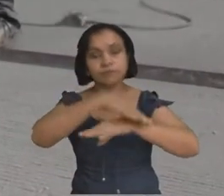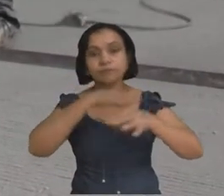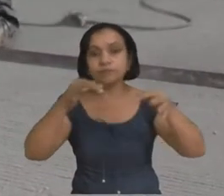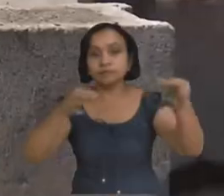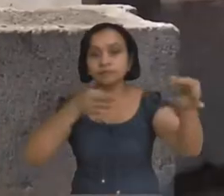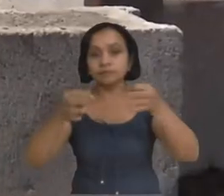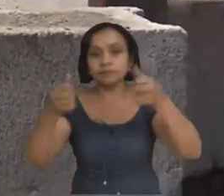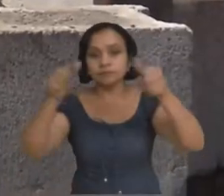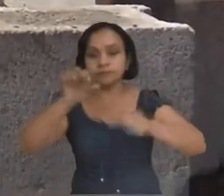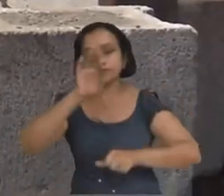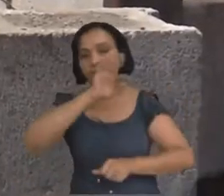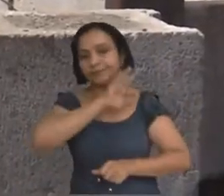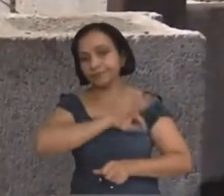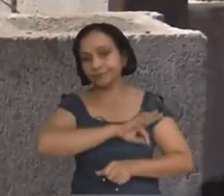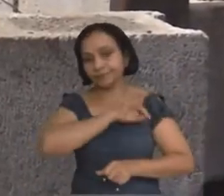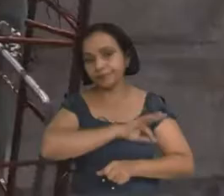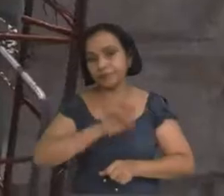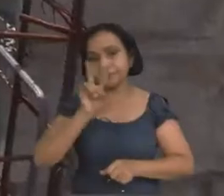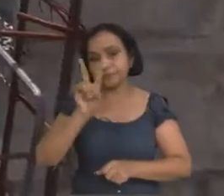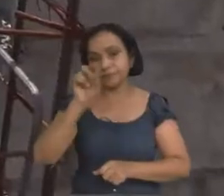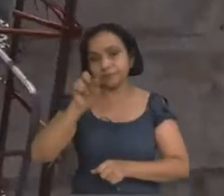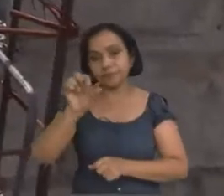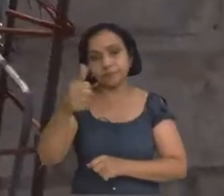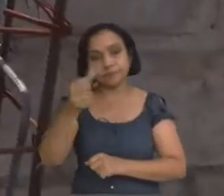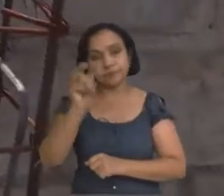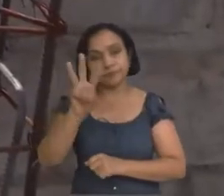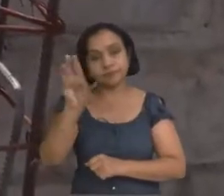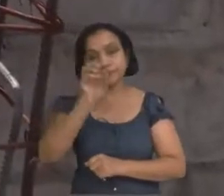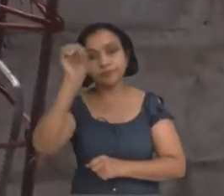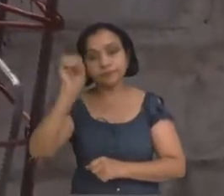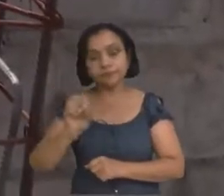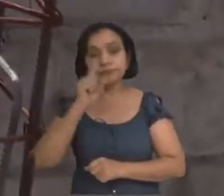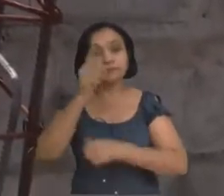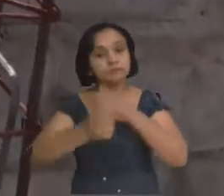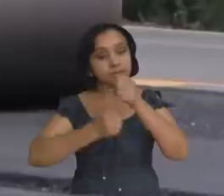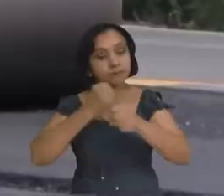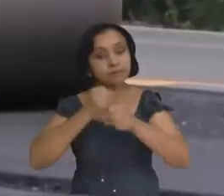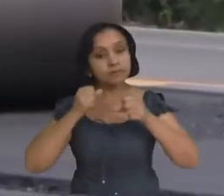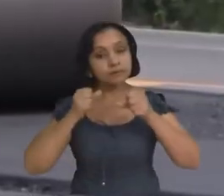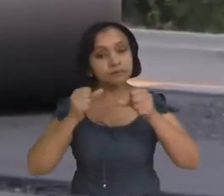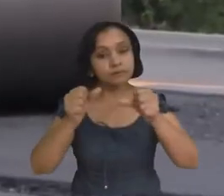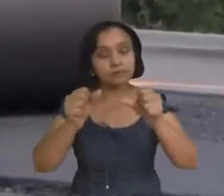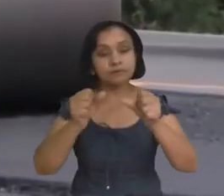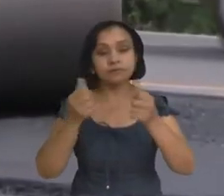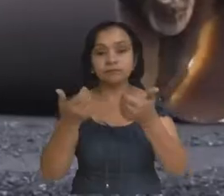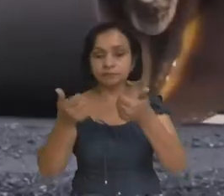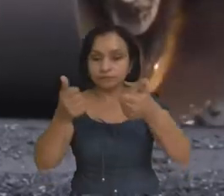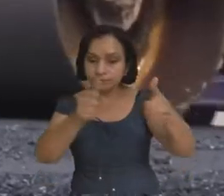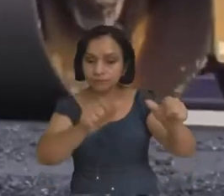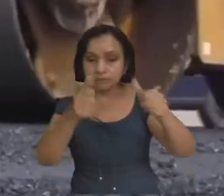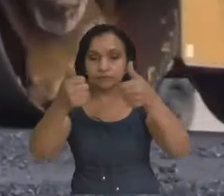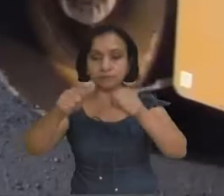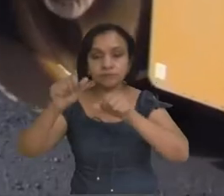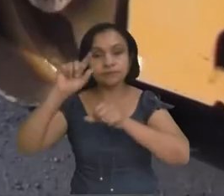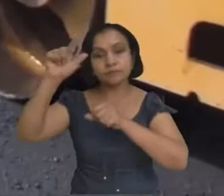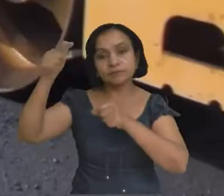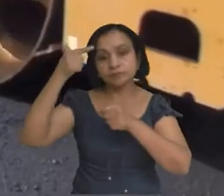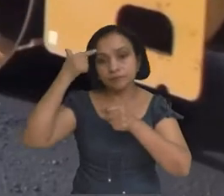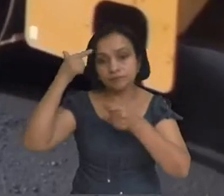acuerdo salarial de ajuste del 2.63% por 1 año es resultado del consenso entre